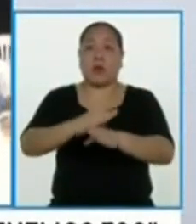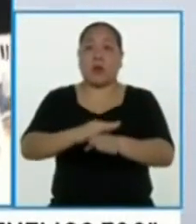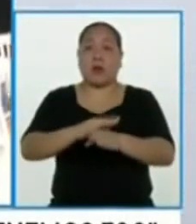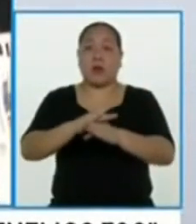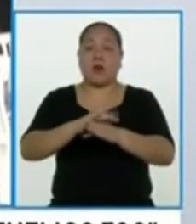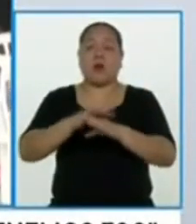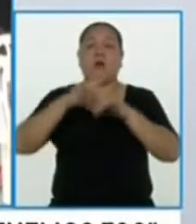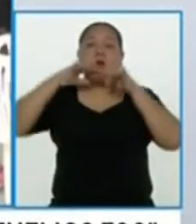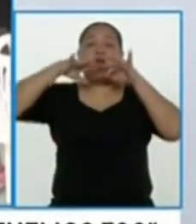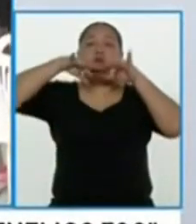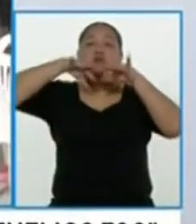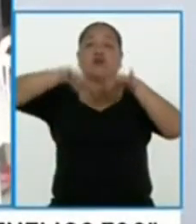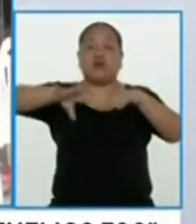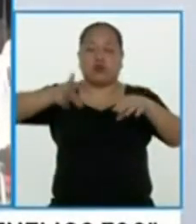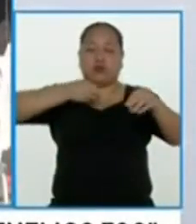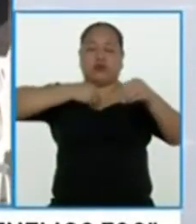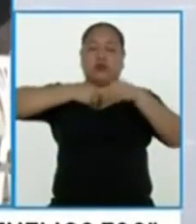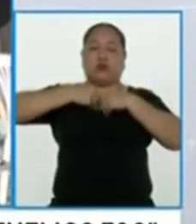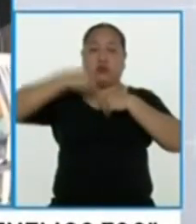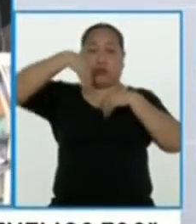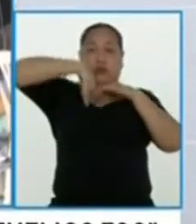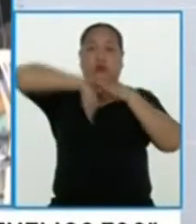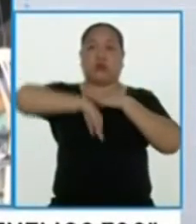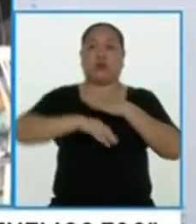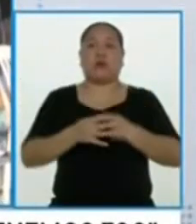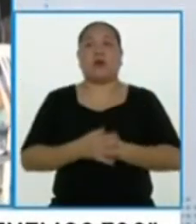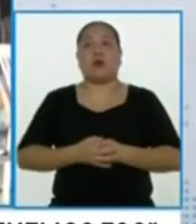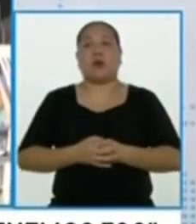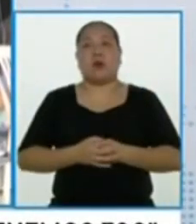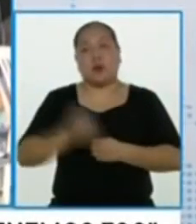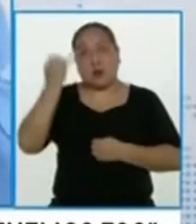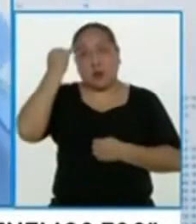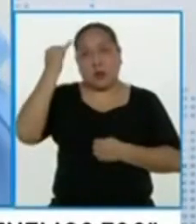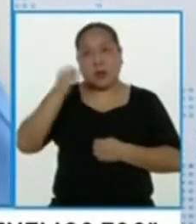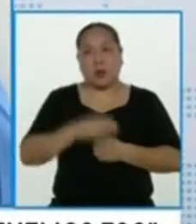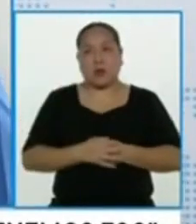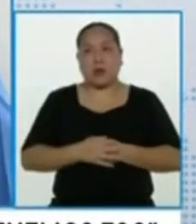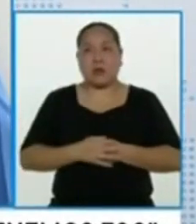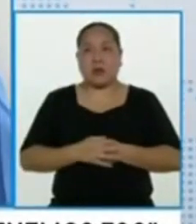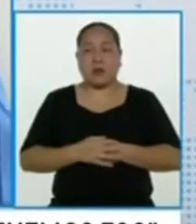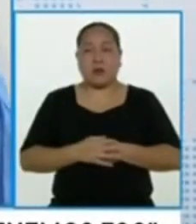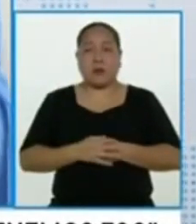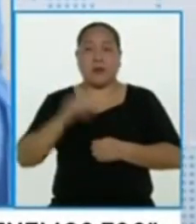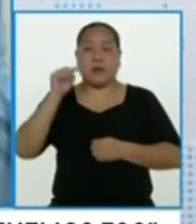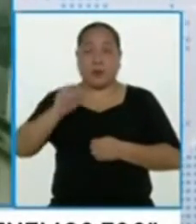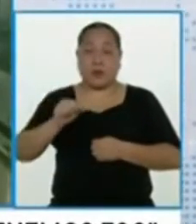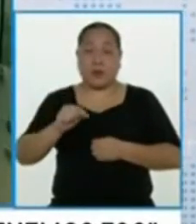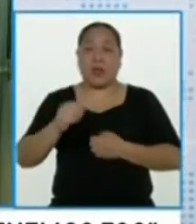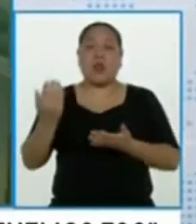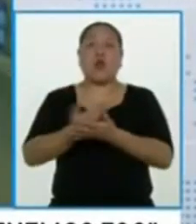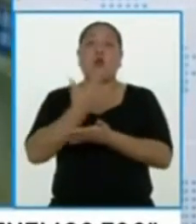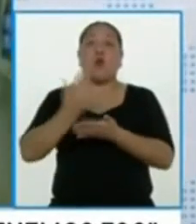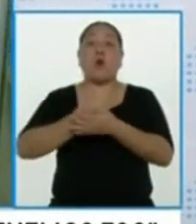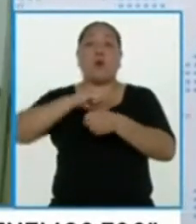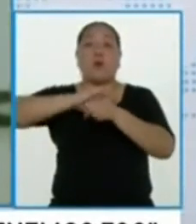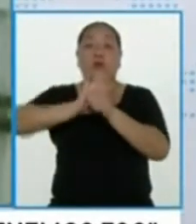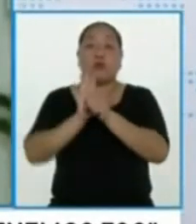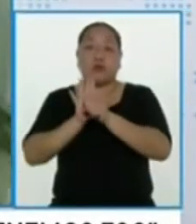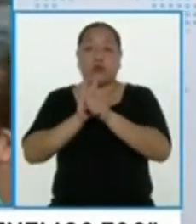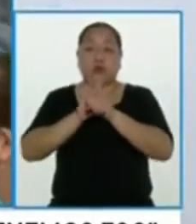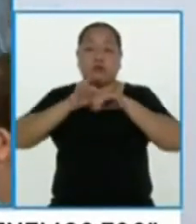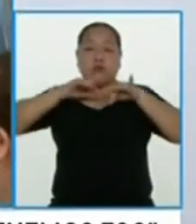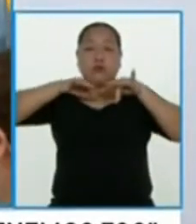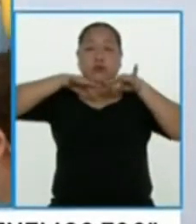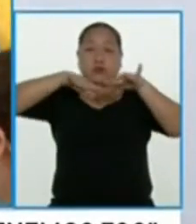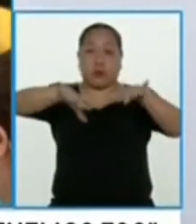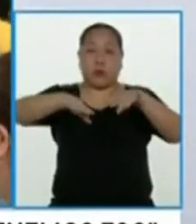ingrese a nuestra nariz, a nuestra boca, a nuestros ojos? La idea es, si el virus libera más, si la variante libera más virus, protégete